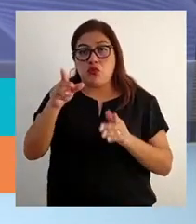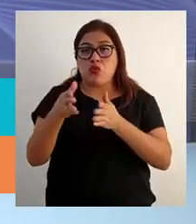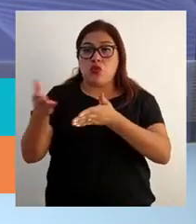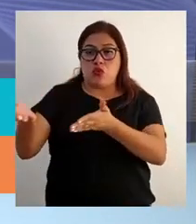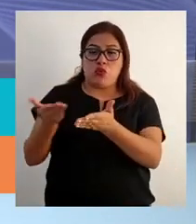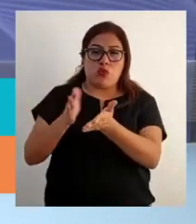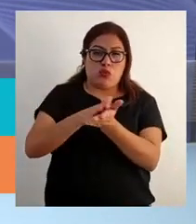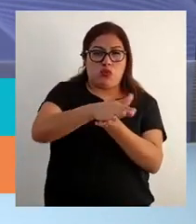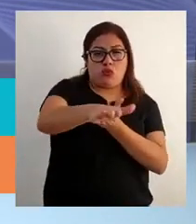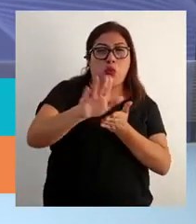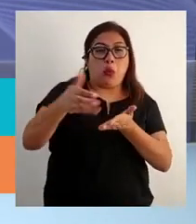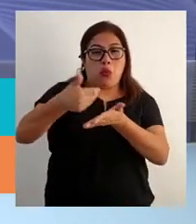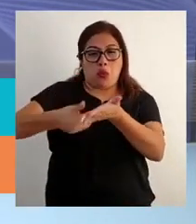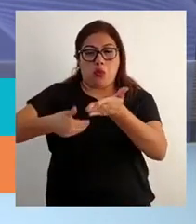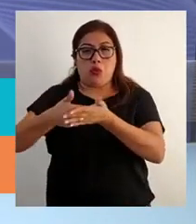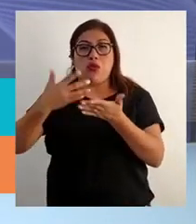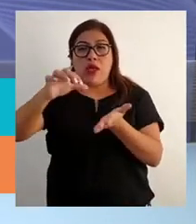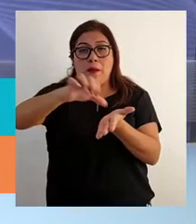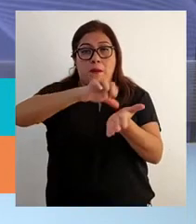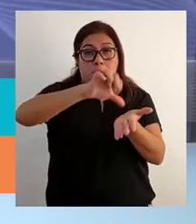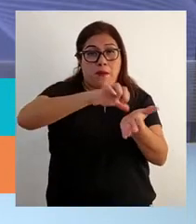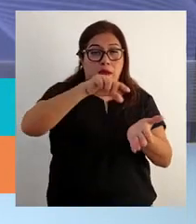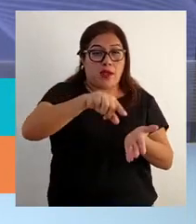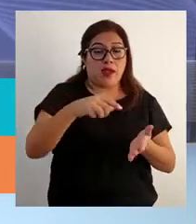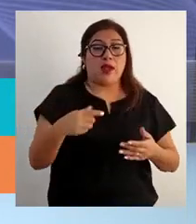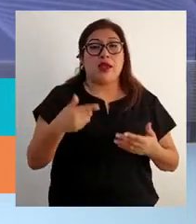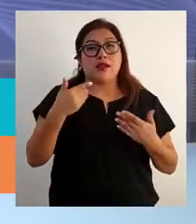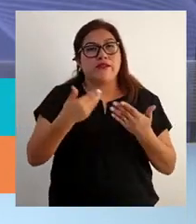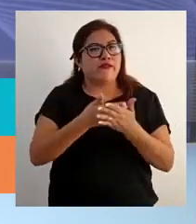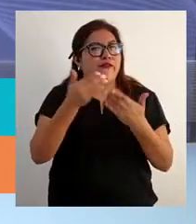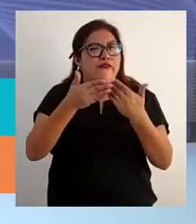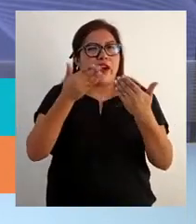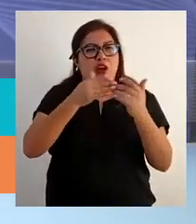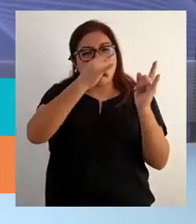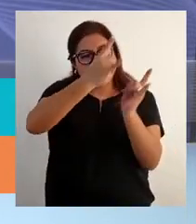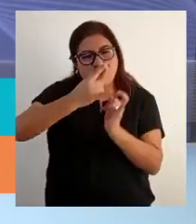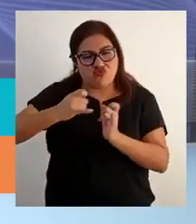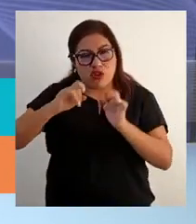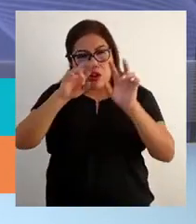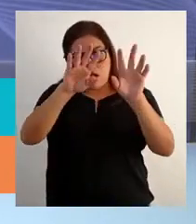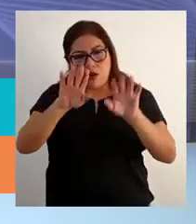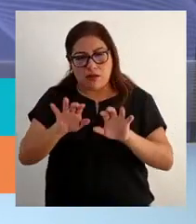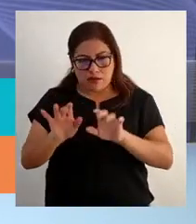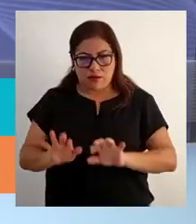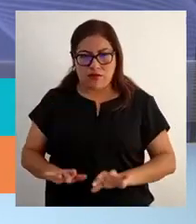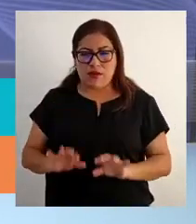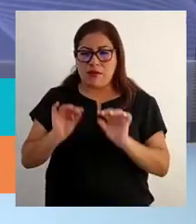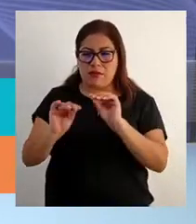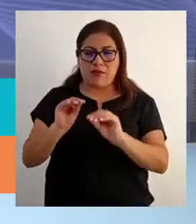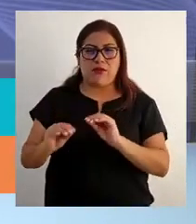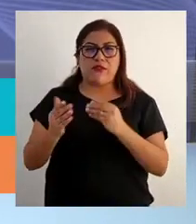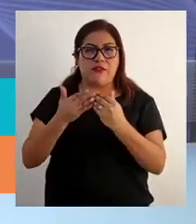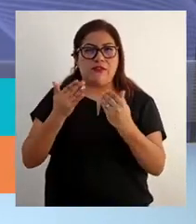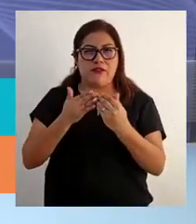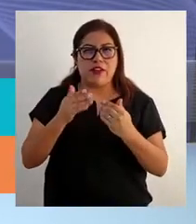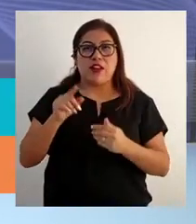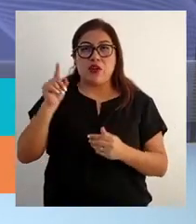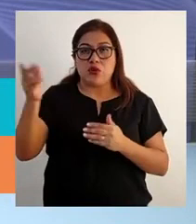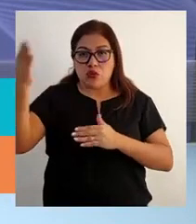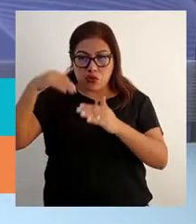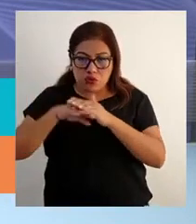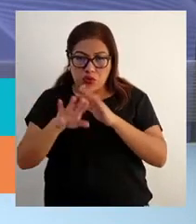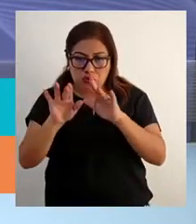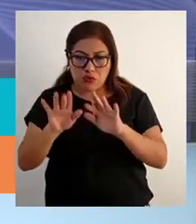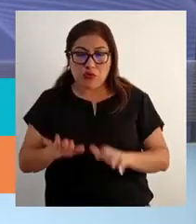hemos puesto en la web, son unos formularios muy sencillos para completar y los ingresan y el trámite se tiene que activar.